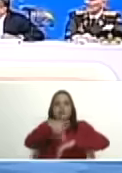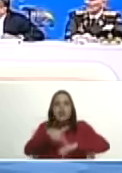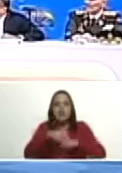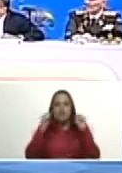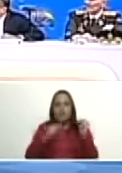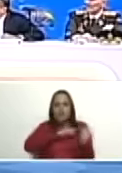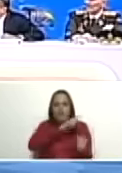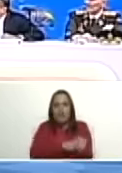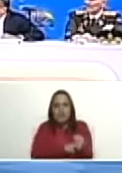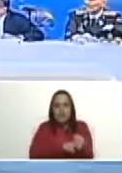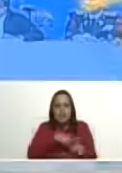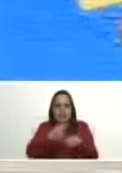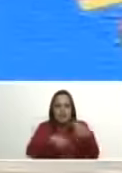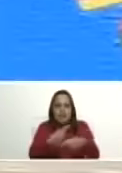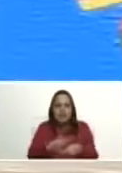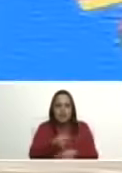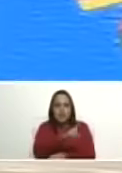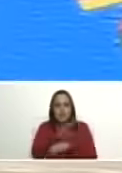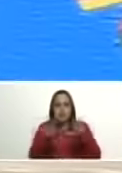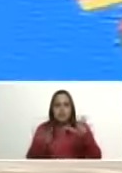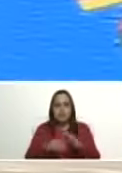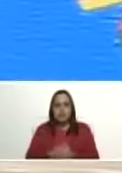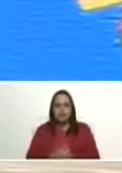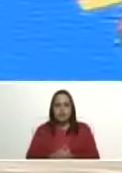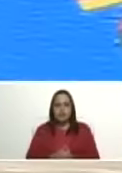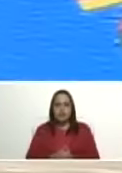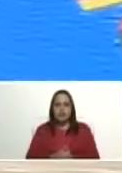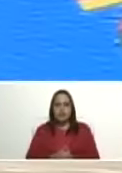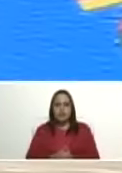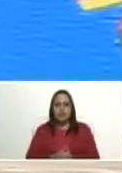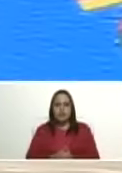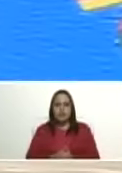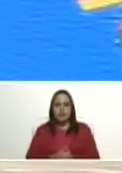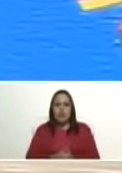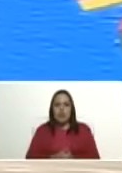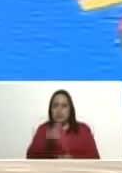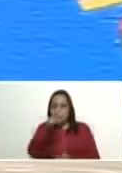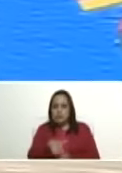poderoso el resto del siglo XIX. Y un caudillo